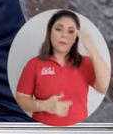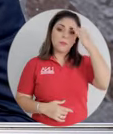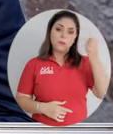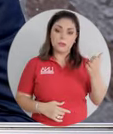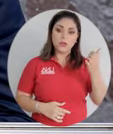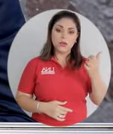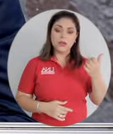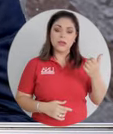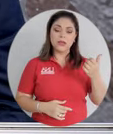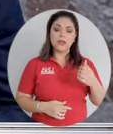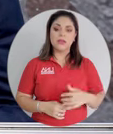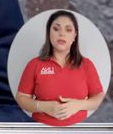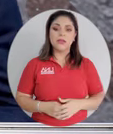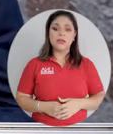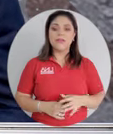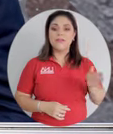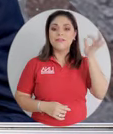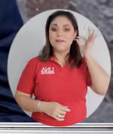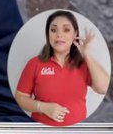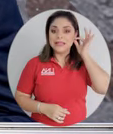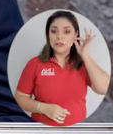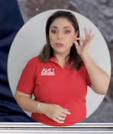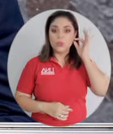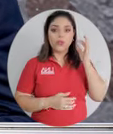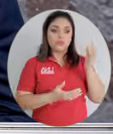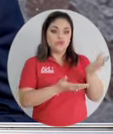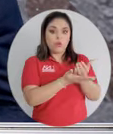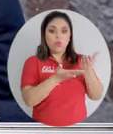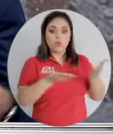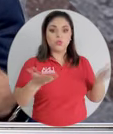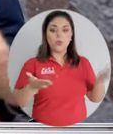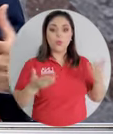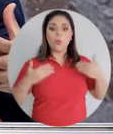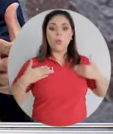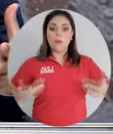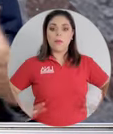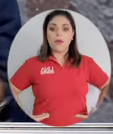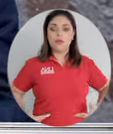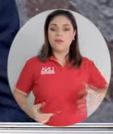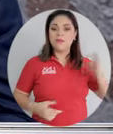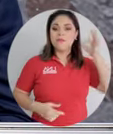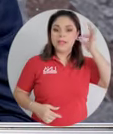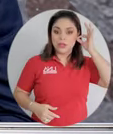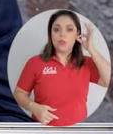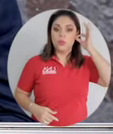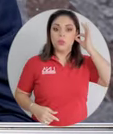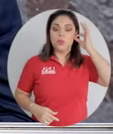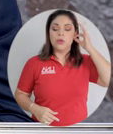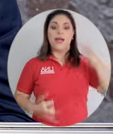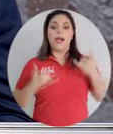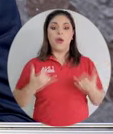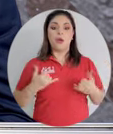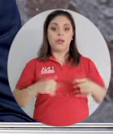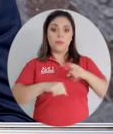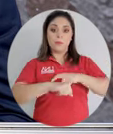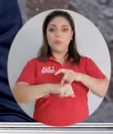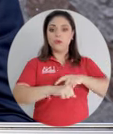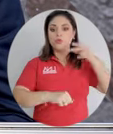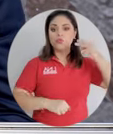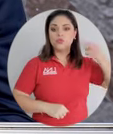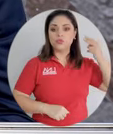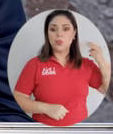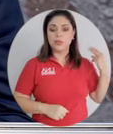del recurso humano femenino. Estamos ante un momento histórico en el cual